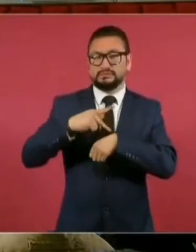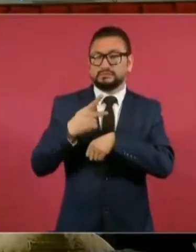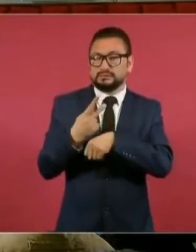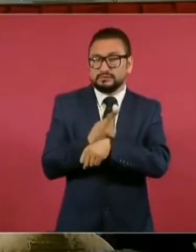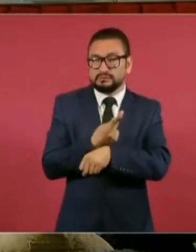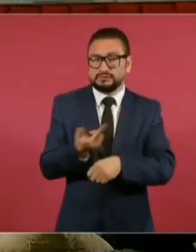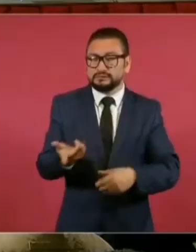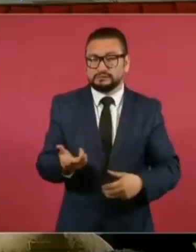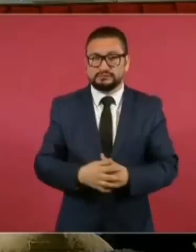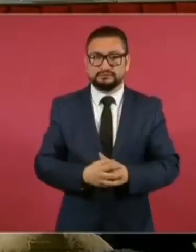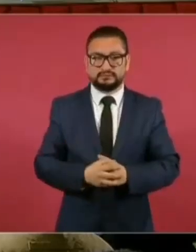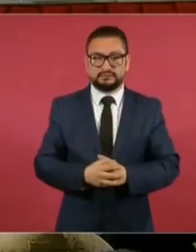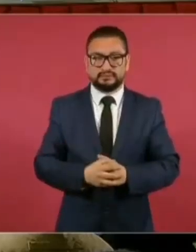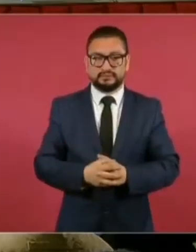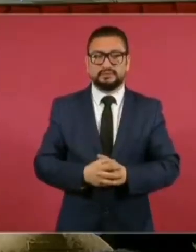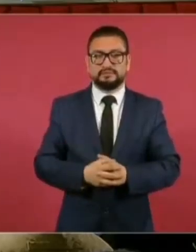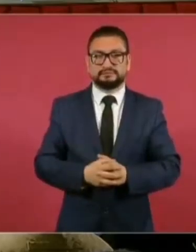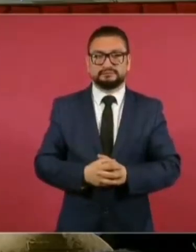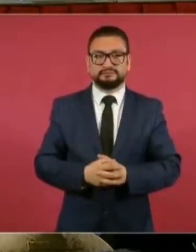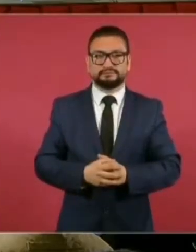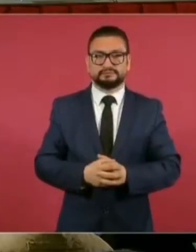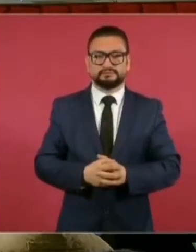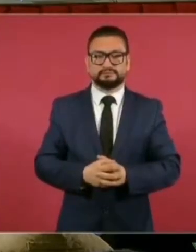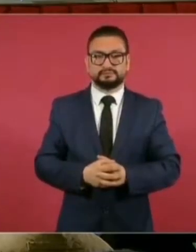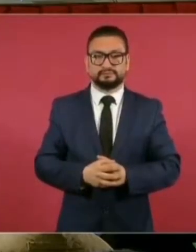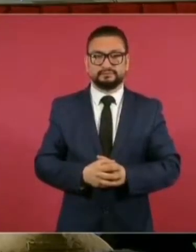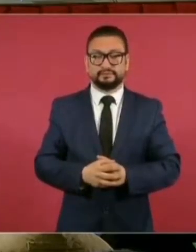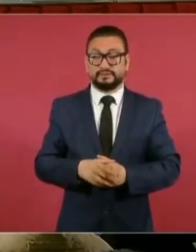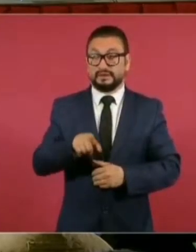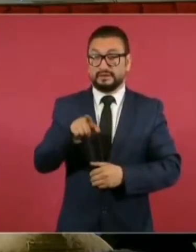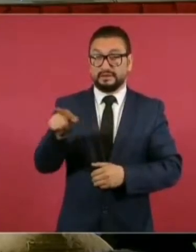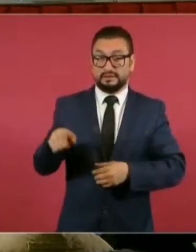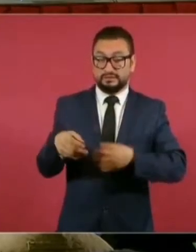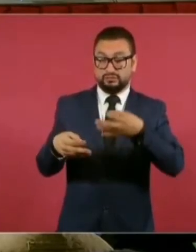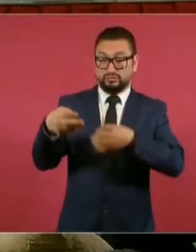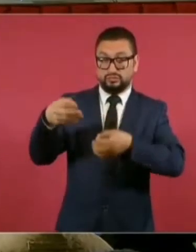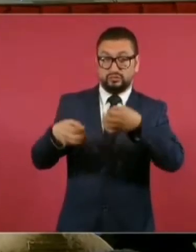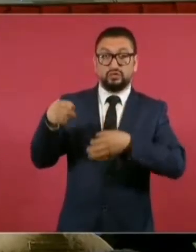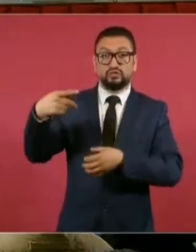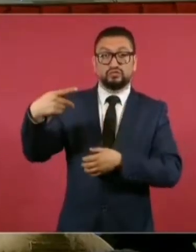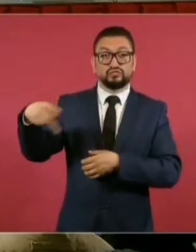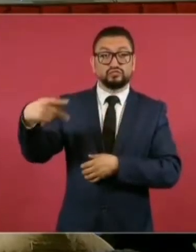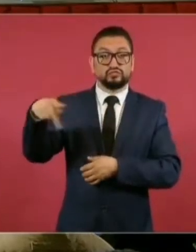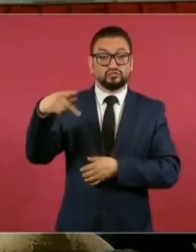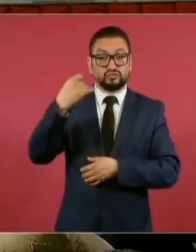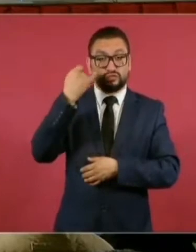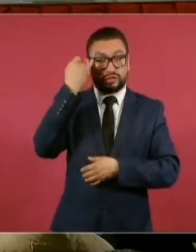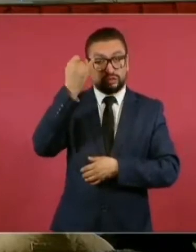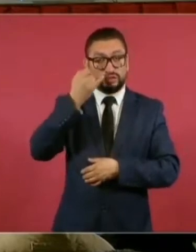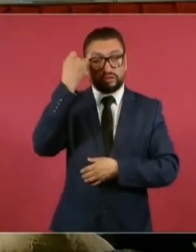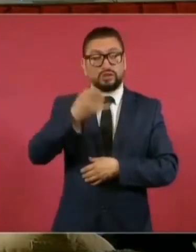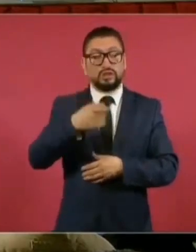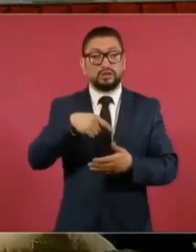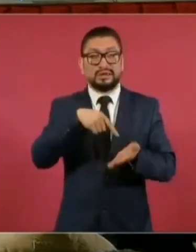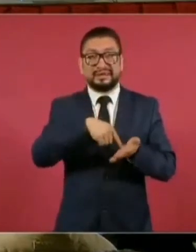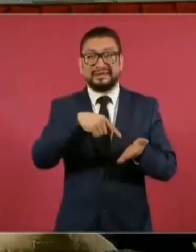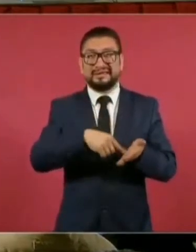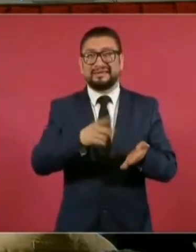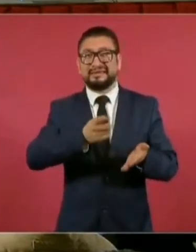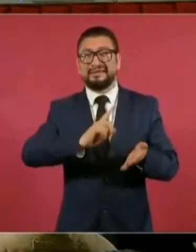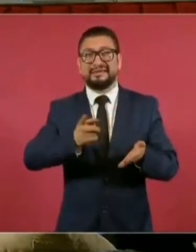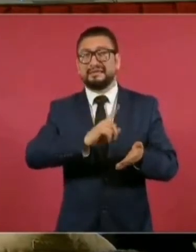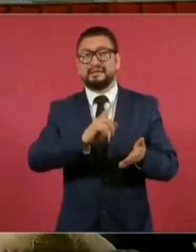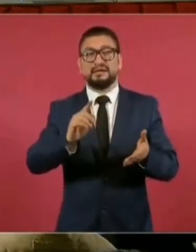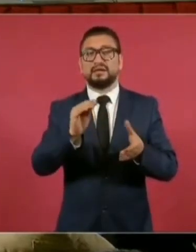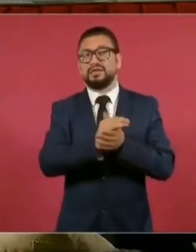sucediendo? Que los criterios de la Corte han sido de resistencia a cumplir